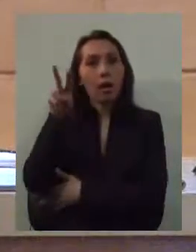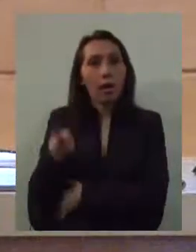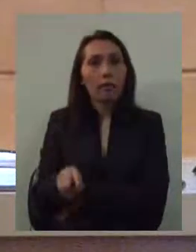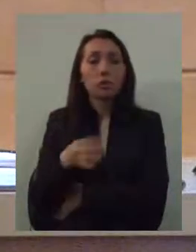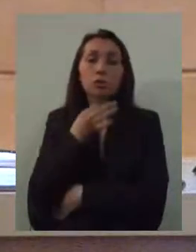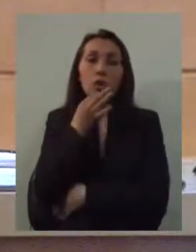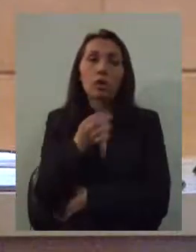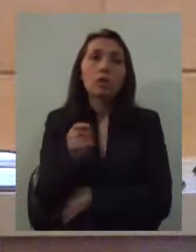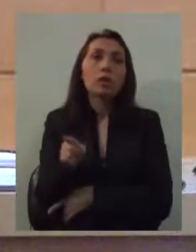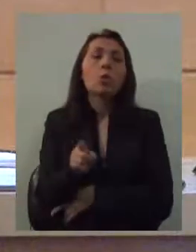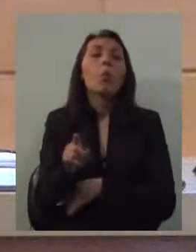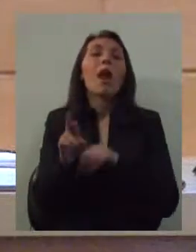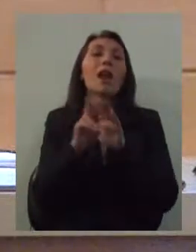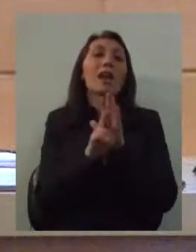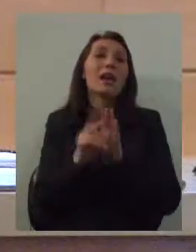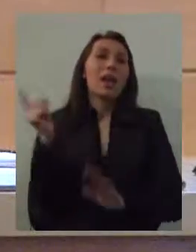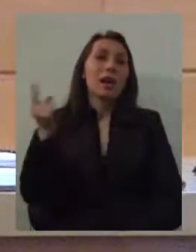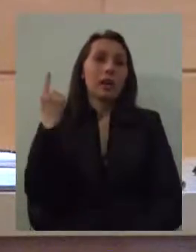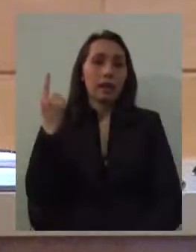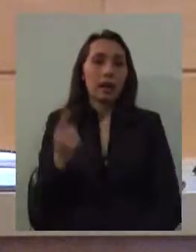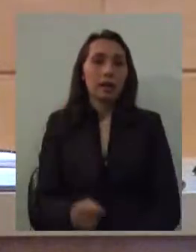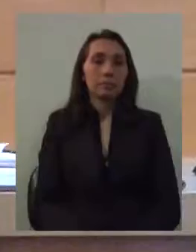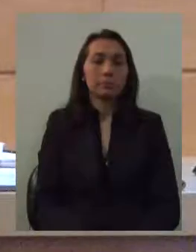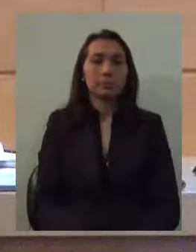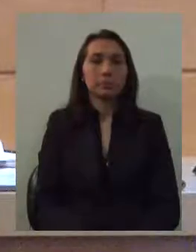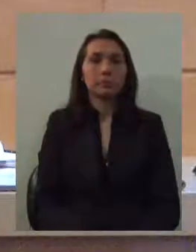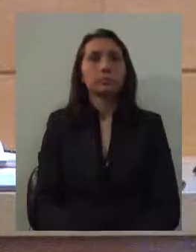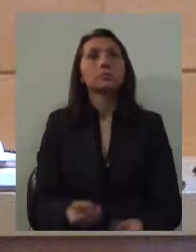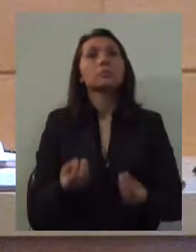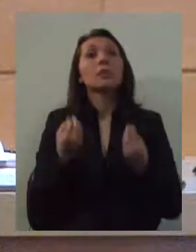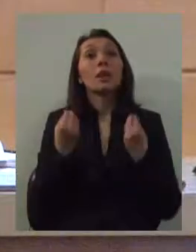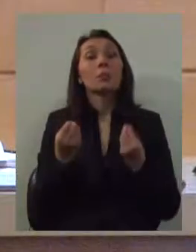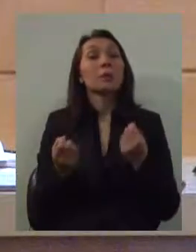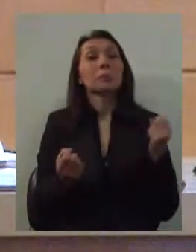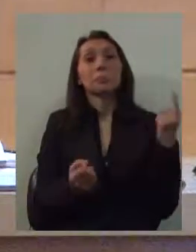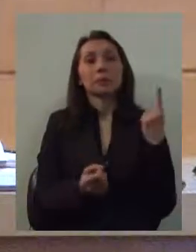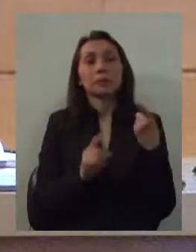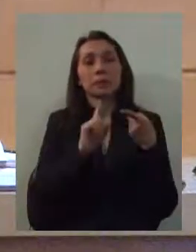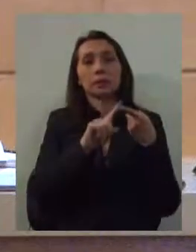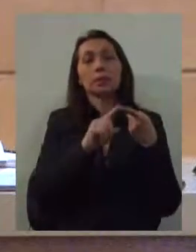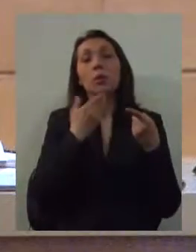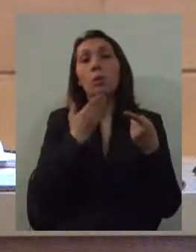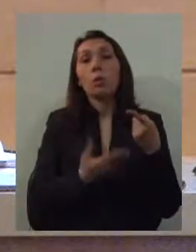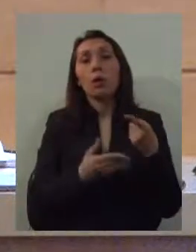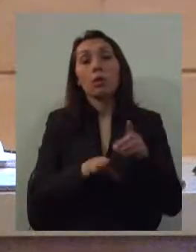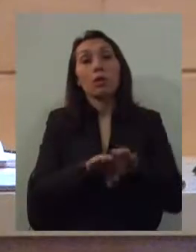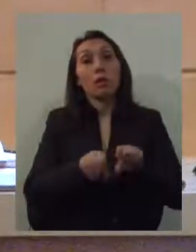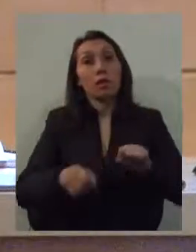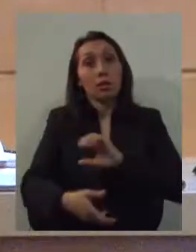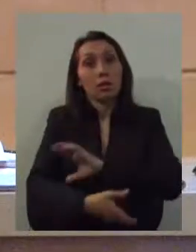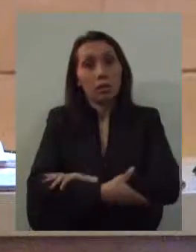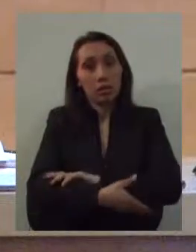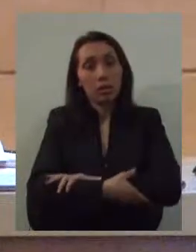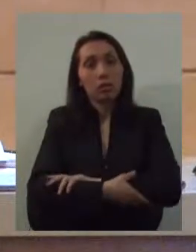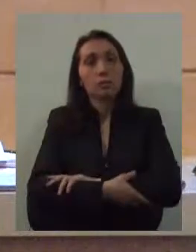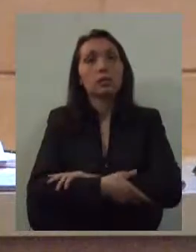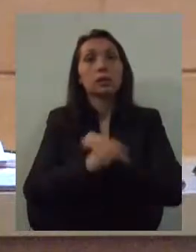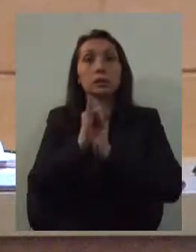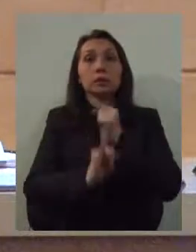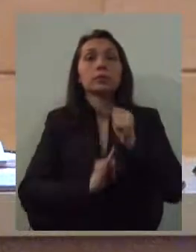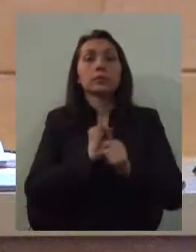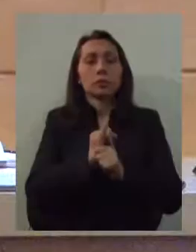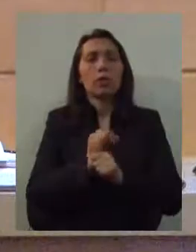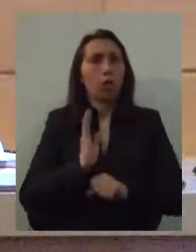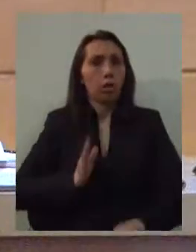digo, pasaría a ser la regla general. ¿Qué ocurre con la primera situación? Cuando hay tratados